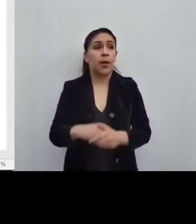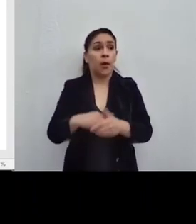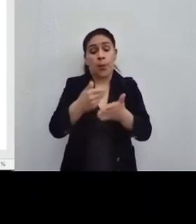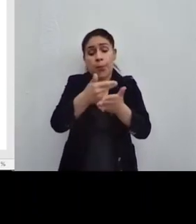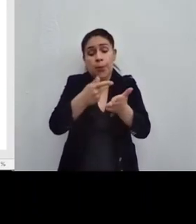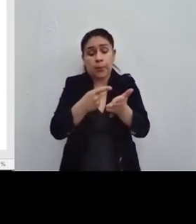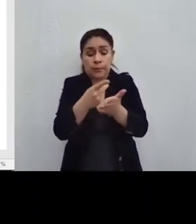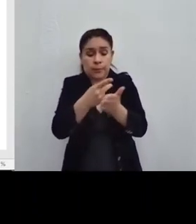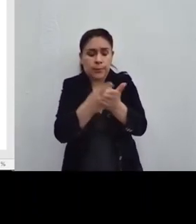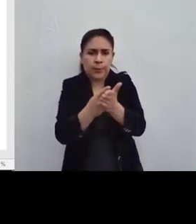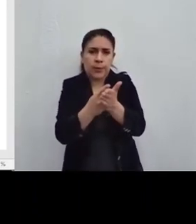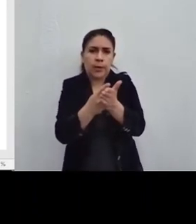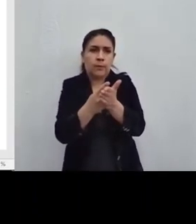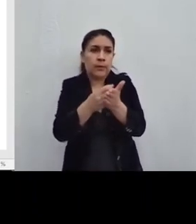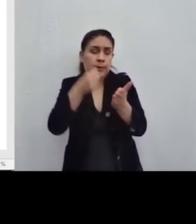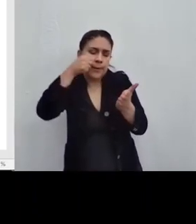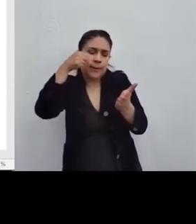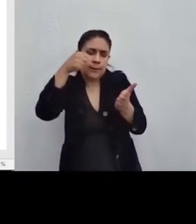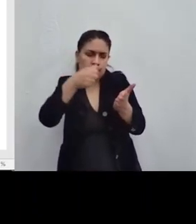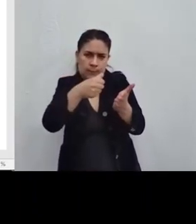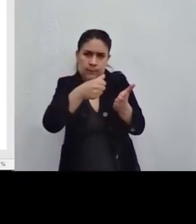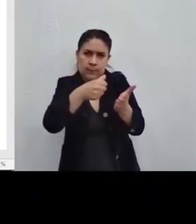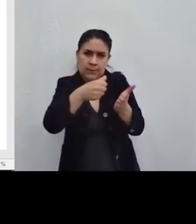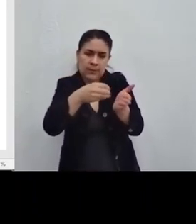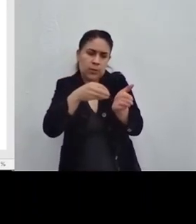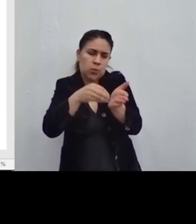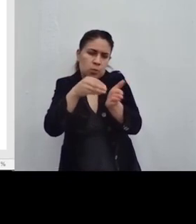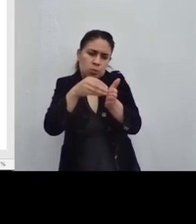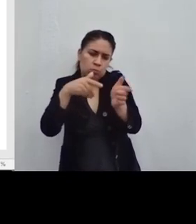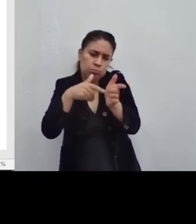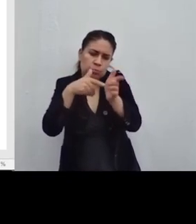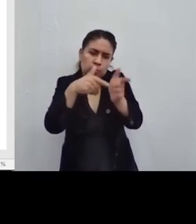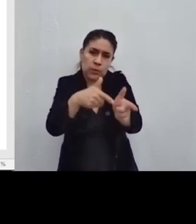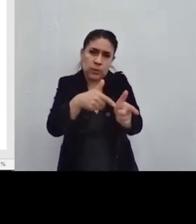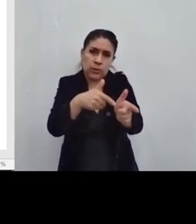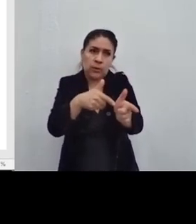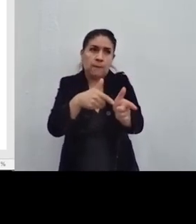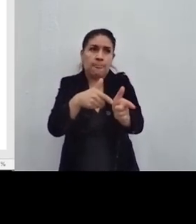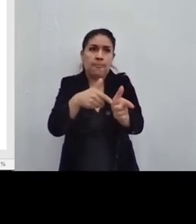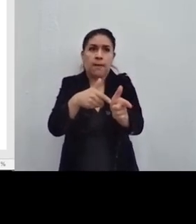y mecanismos interinstitucionales